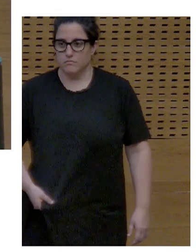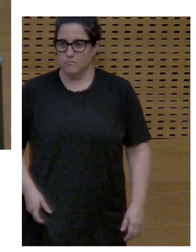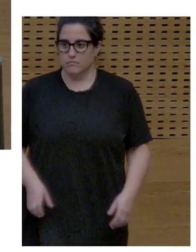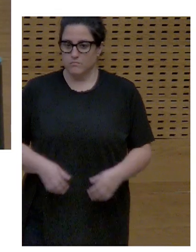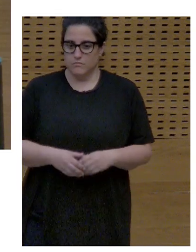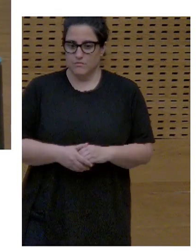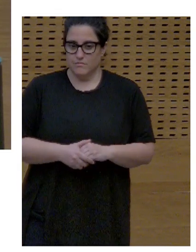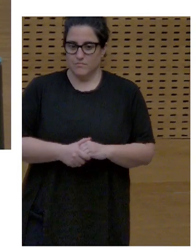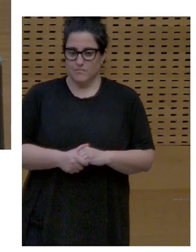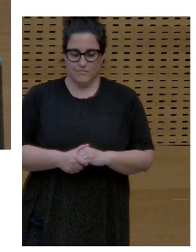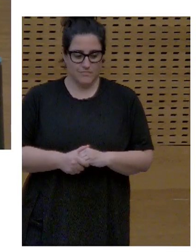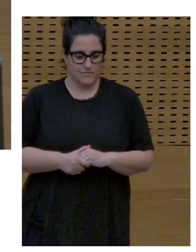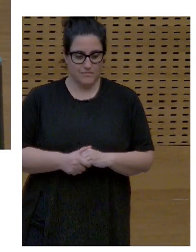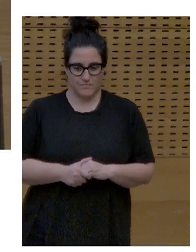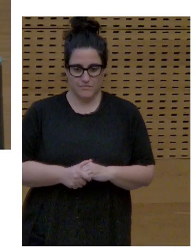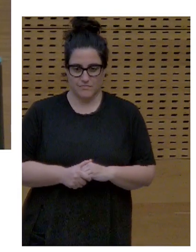Espera.